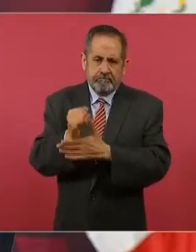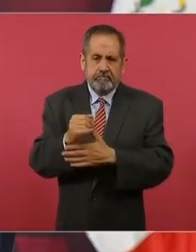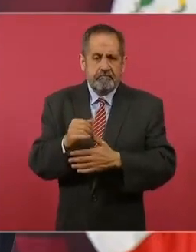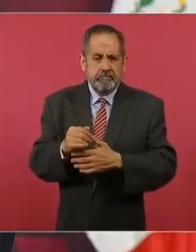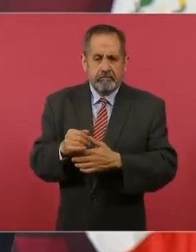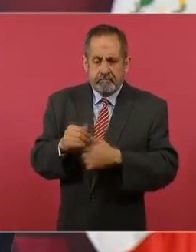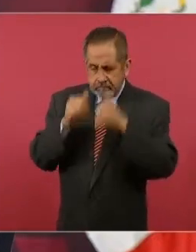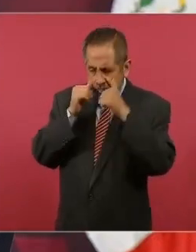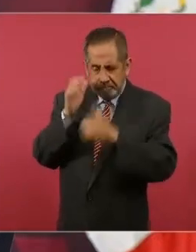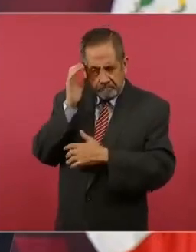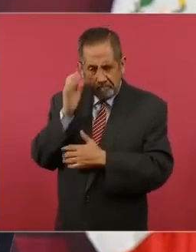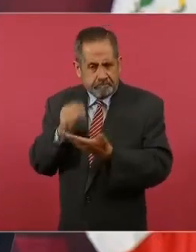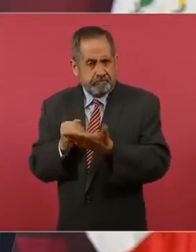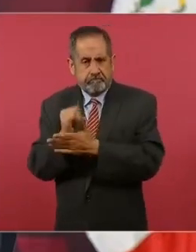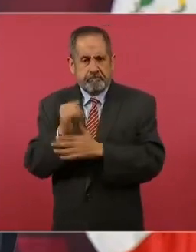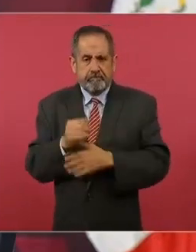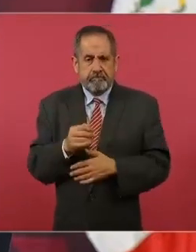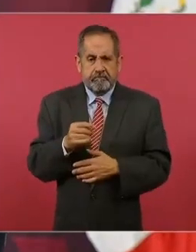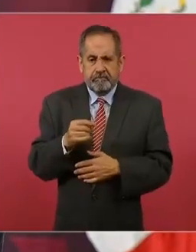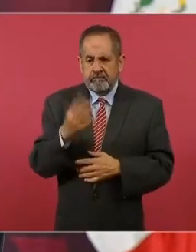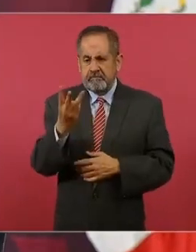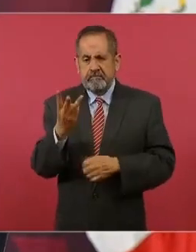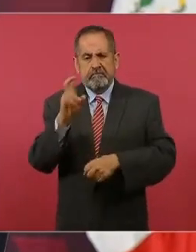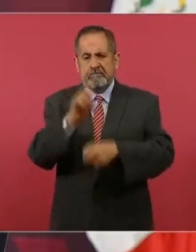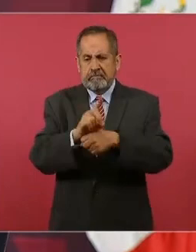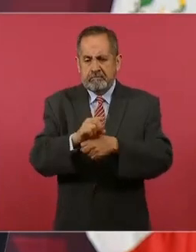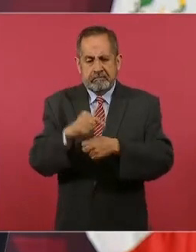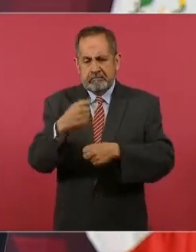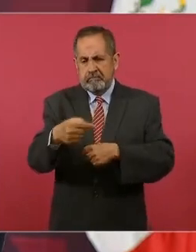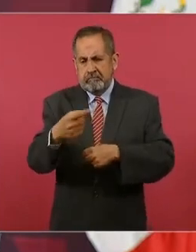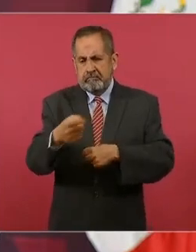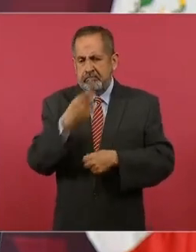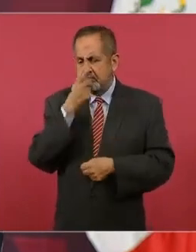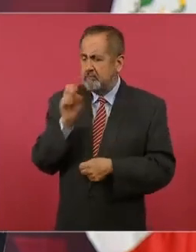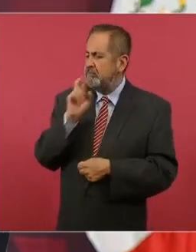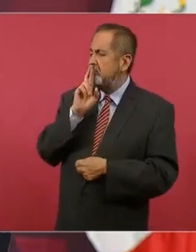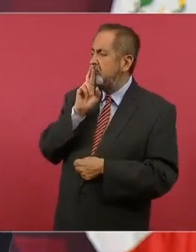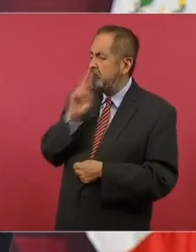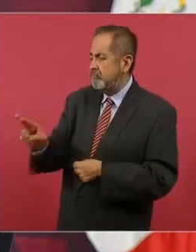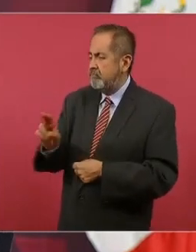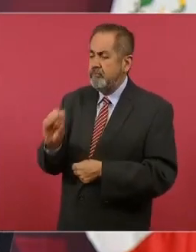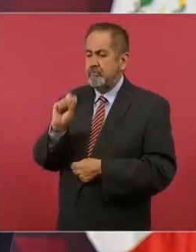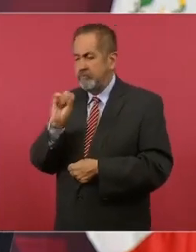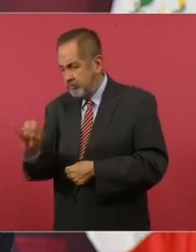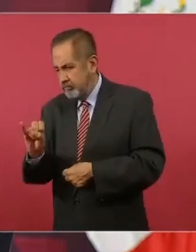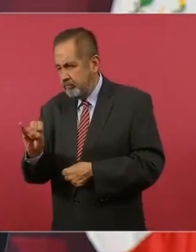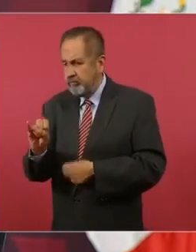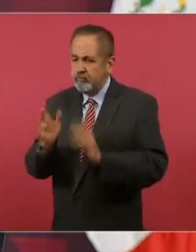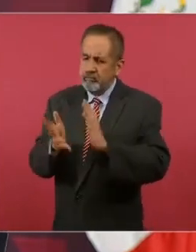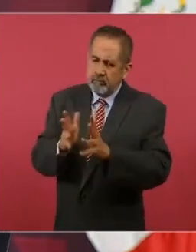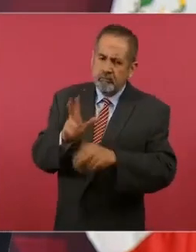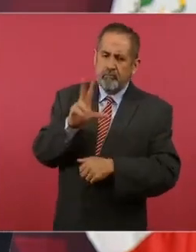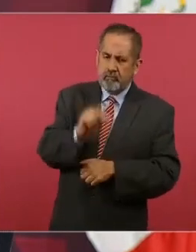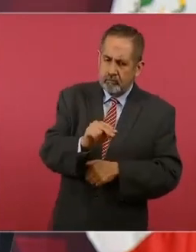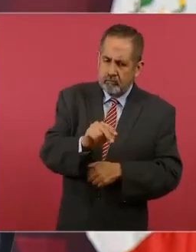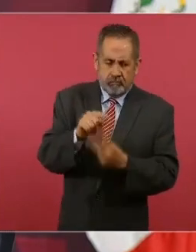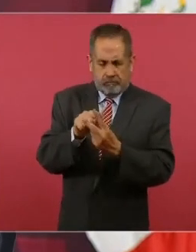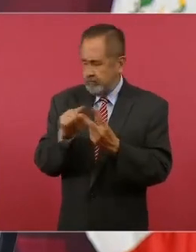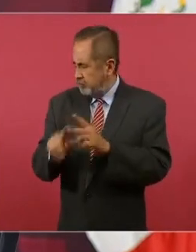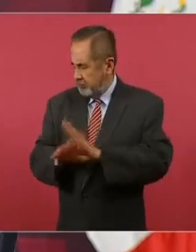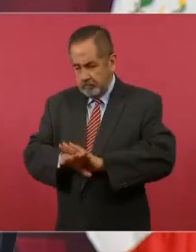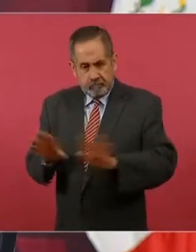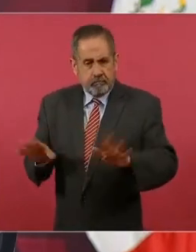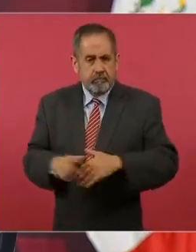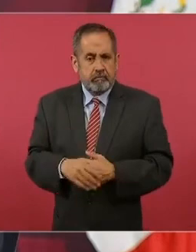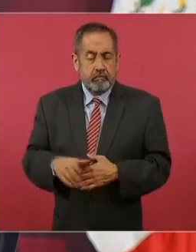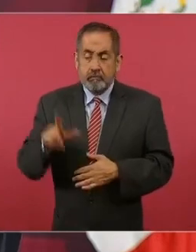y lo escuche, que a los 3 días a más tardar le dé una respuesta, en un sentido o en otro.